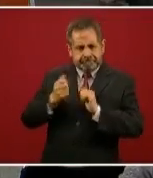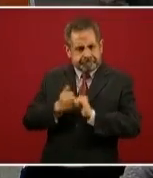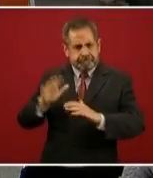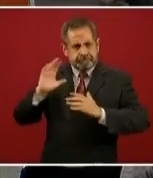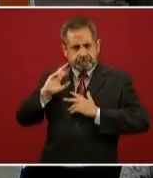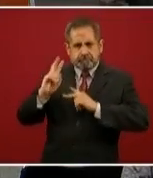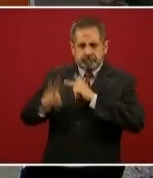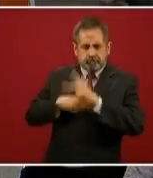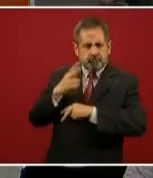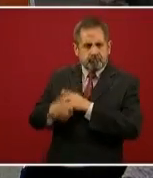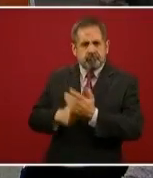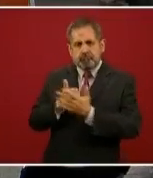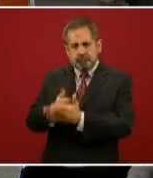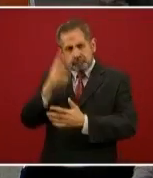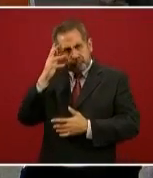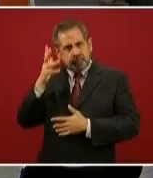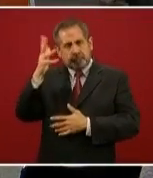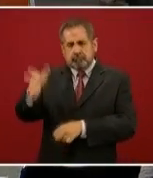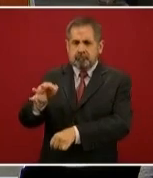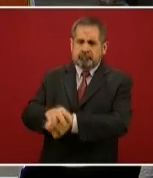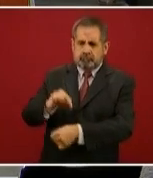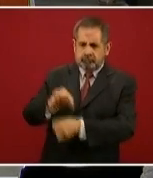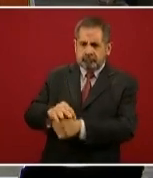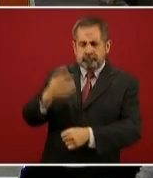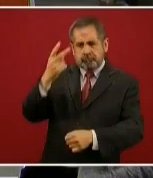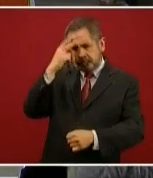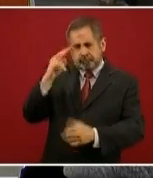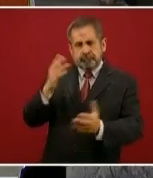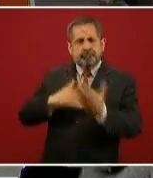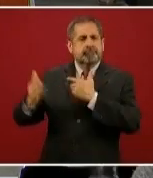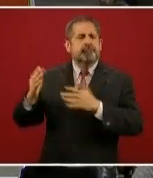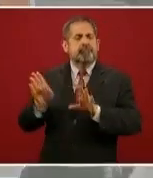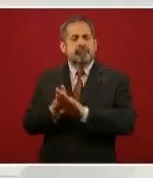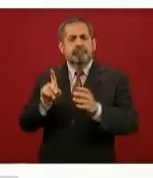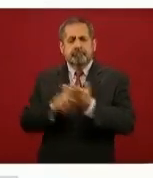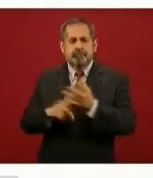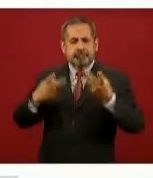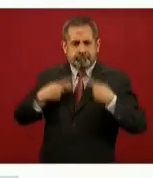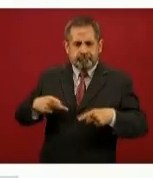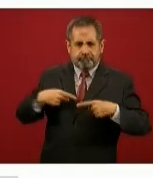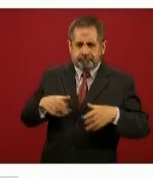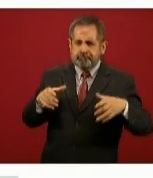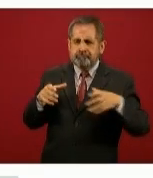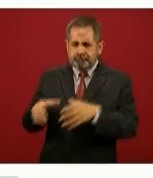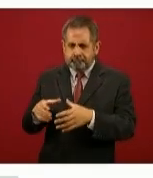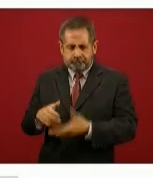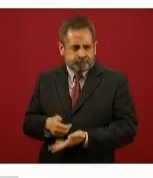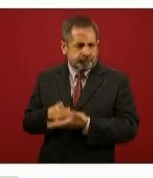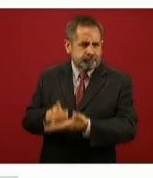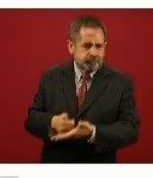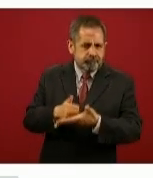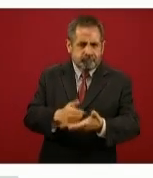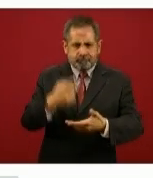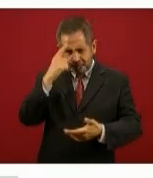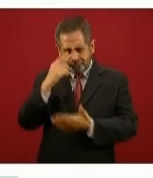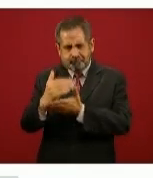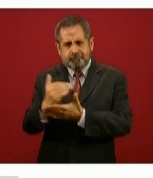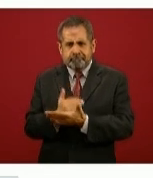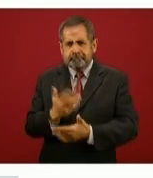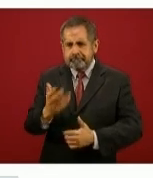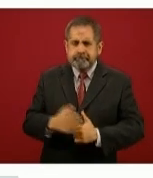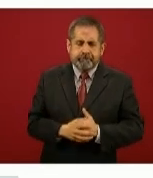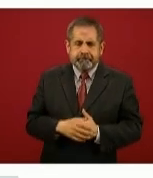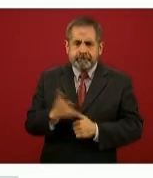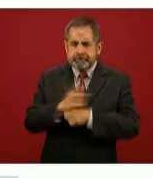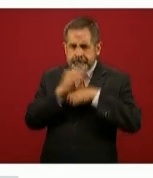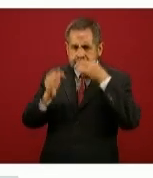comprometa con el futuro de este país, siendo una persona que ayude a enfrentar la epidemia.